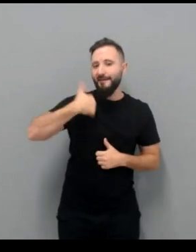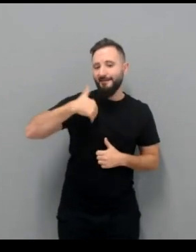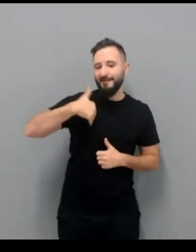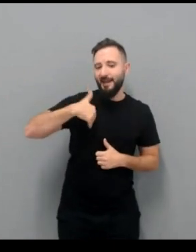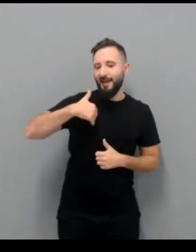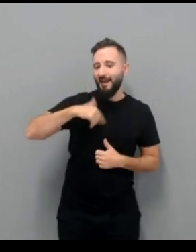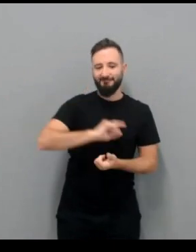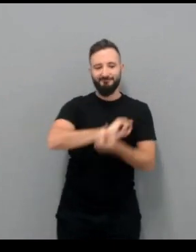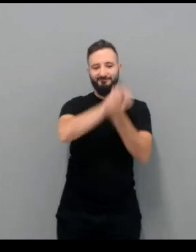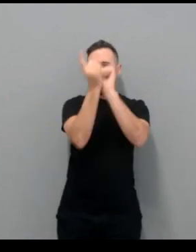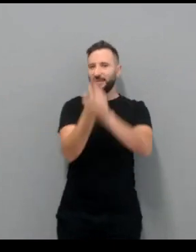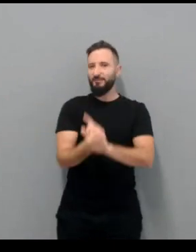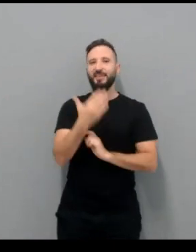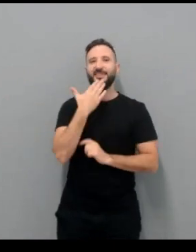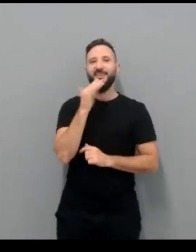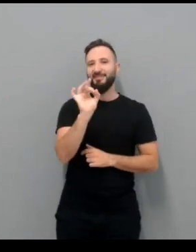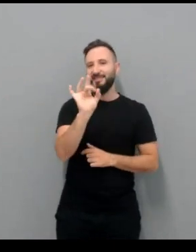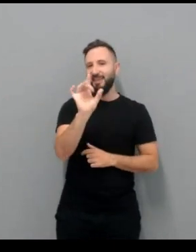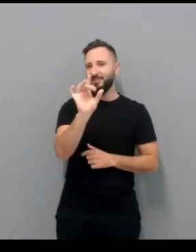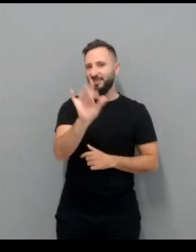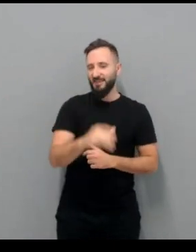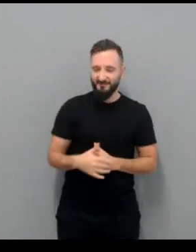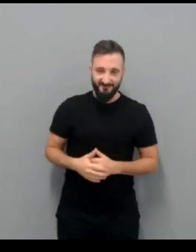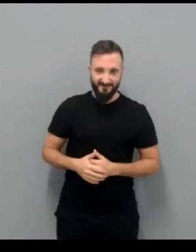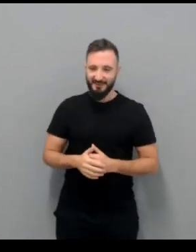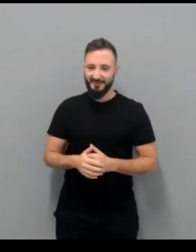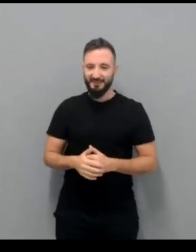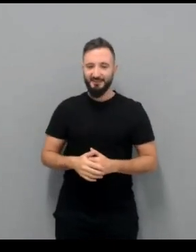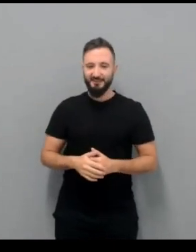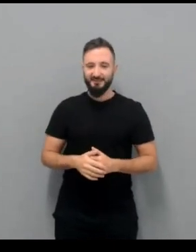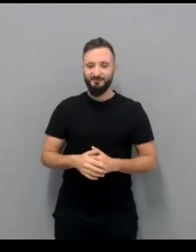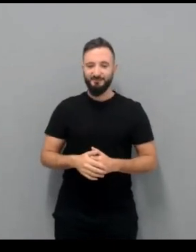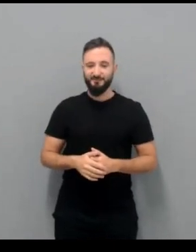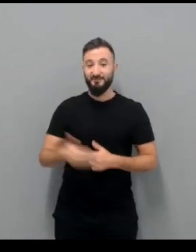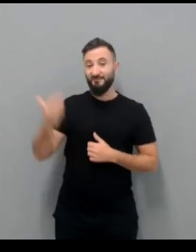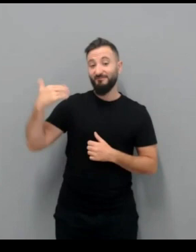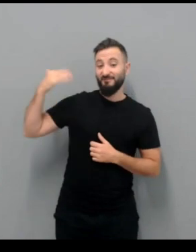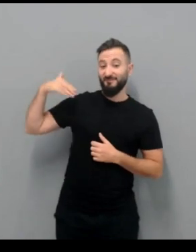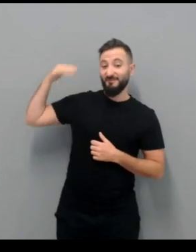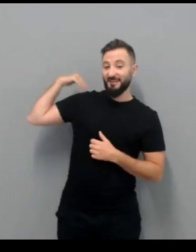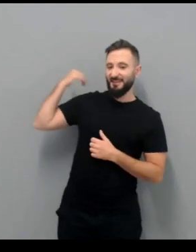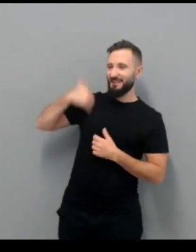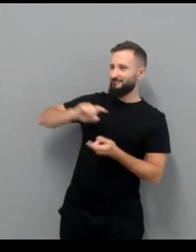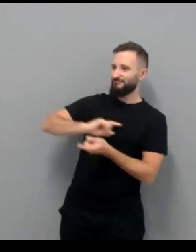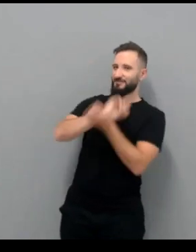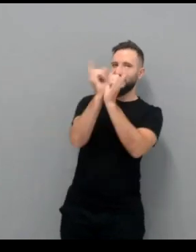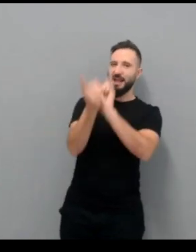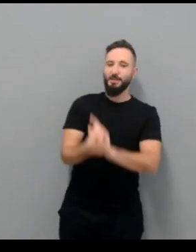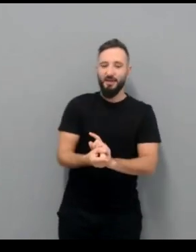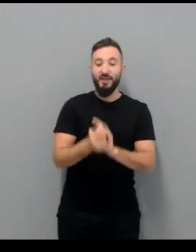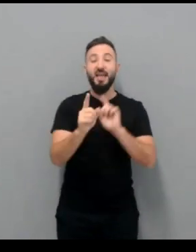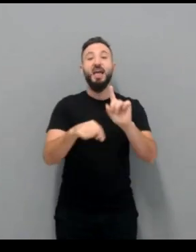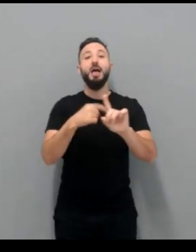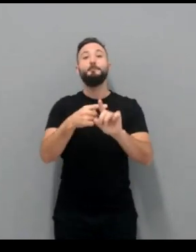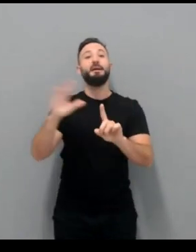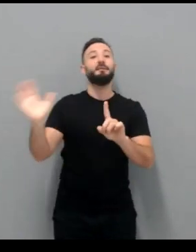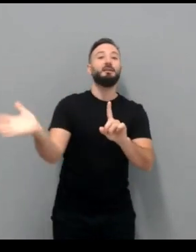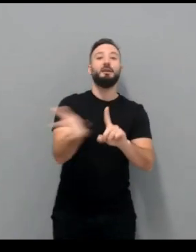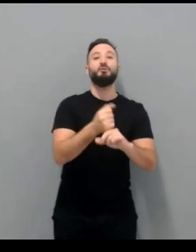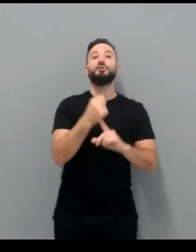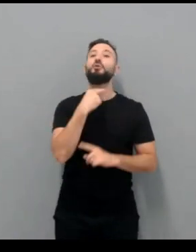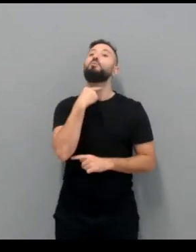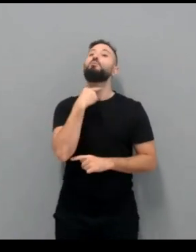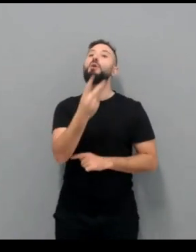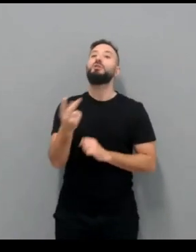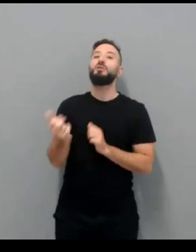otro cantar, tiene 15, no queda nada de aquello. Y encontró una voz prestada